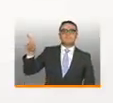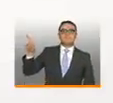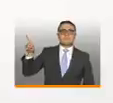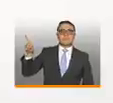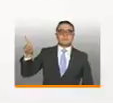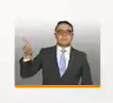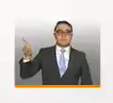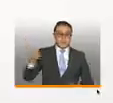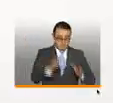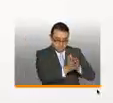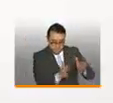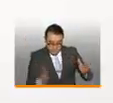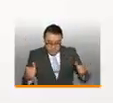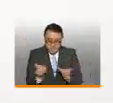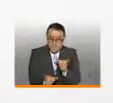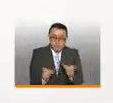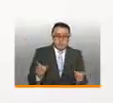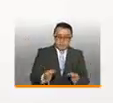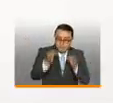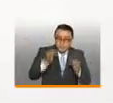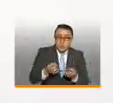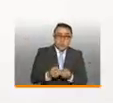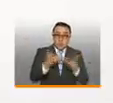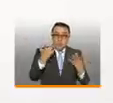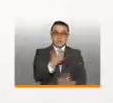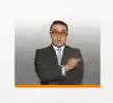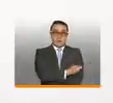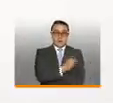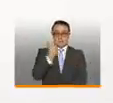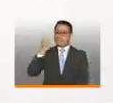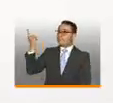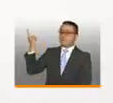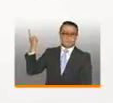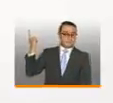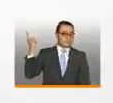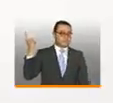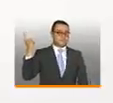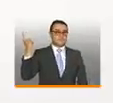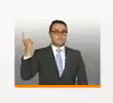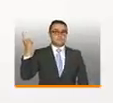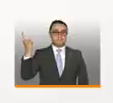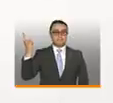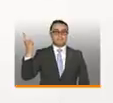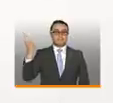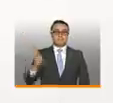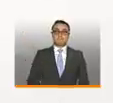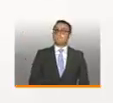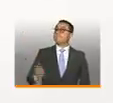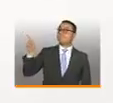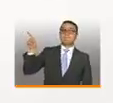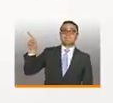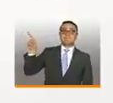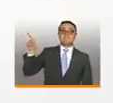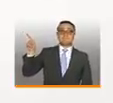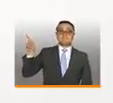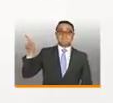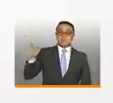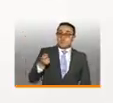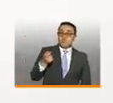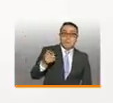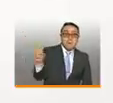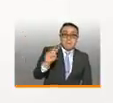acumulado. Estos números nos van a servir y esperamos ya tener el final de la semana